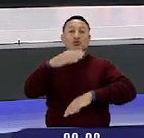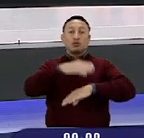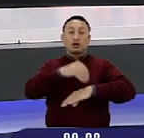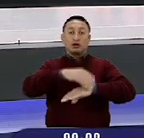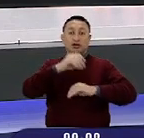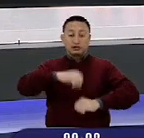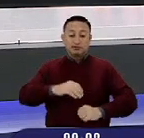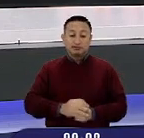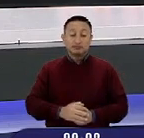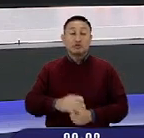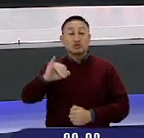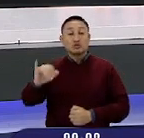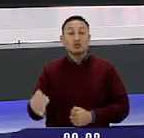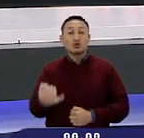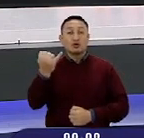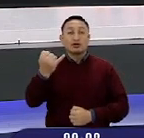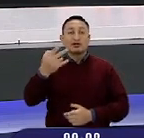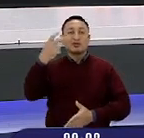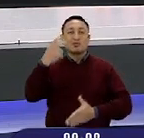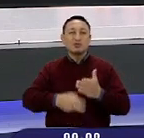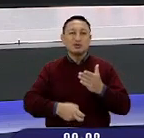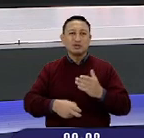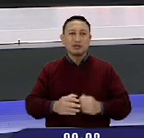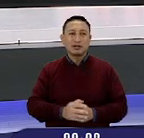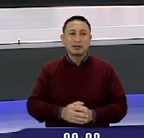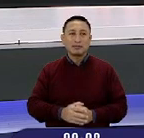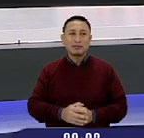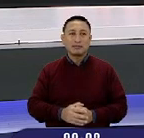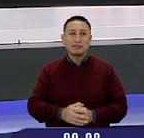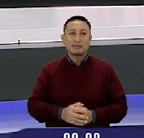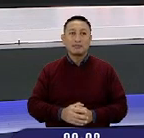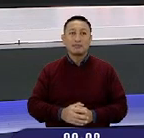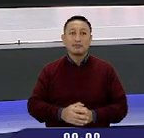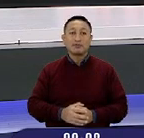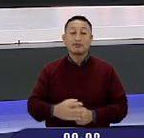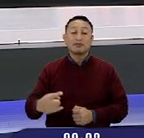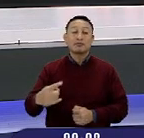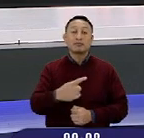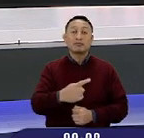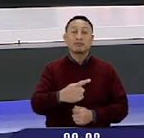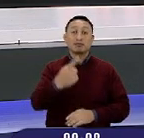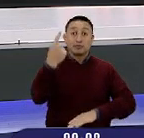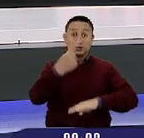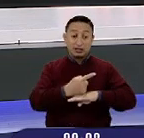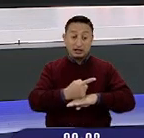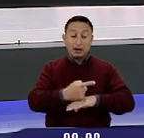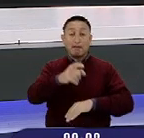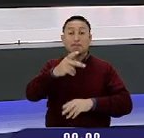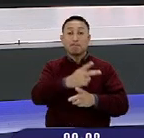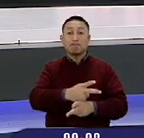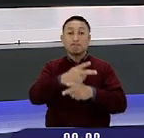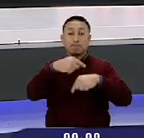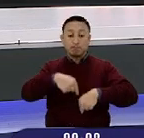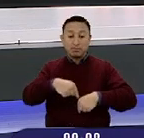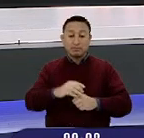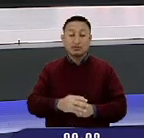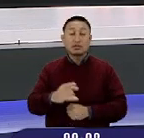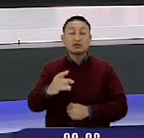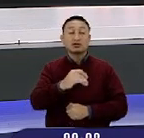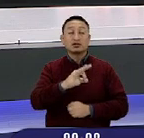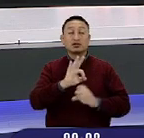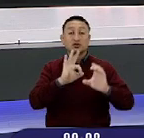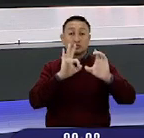sancionará desde este jueves con una multa económica de medio salario básico unificado por día a los consejeros de mayoría del Consejo